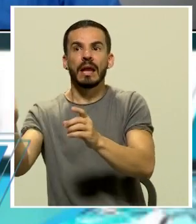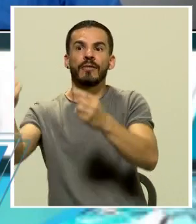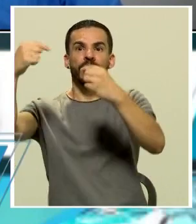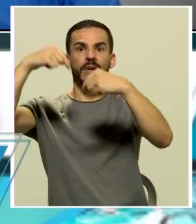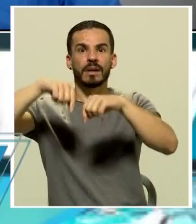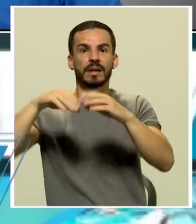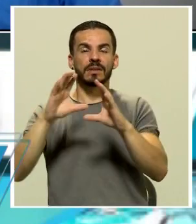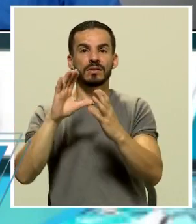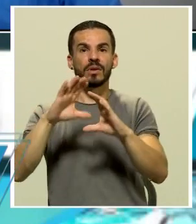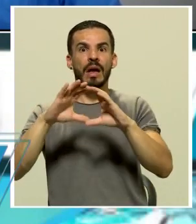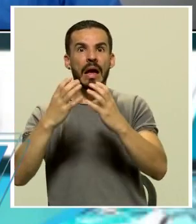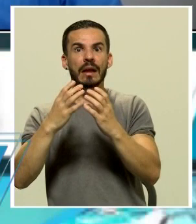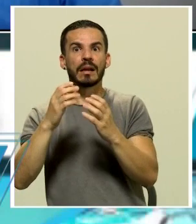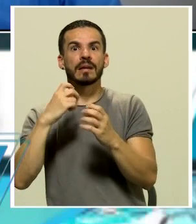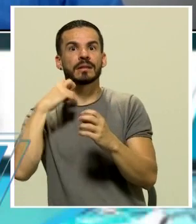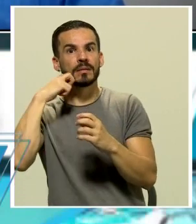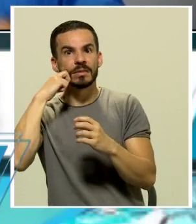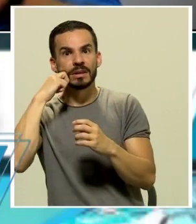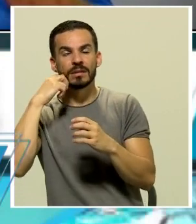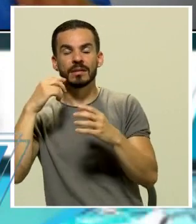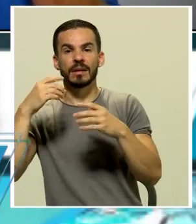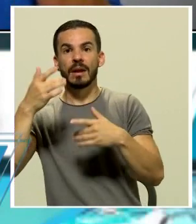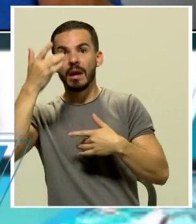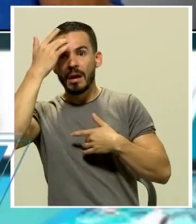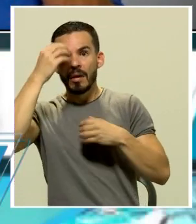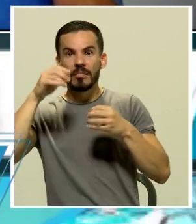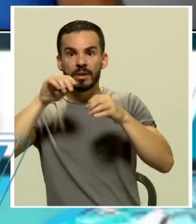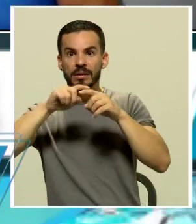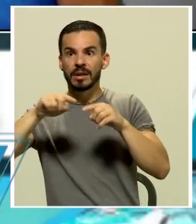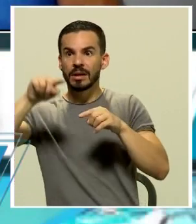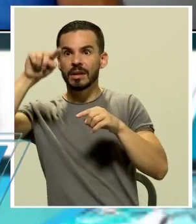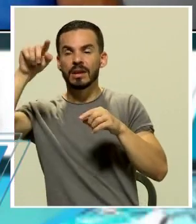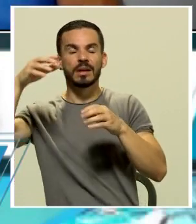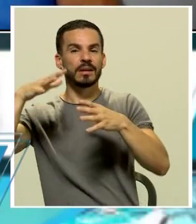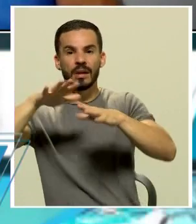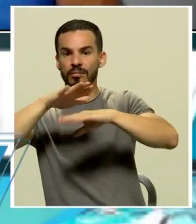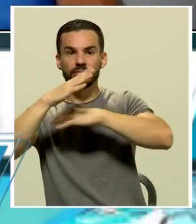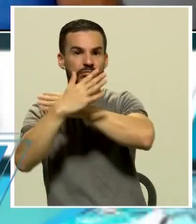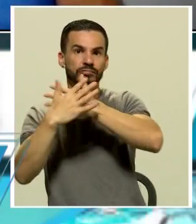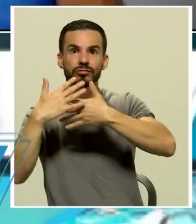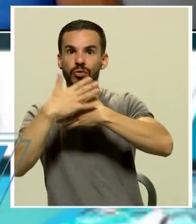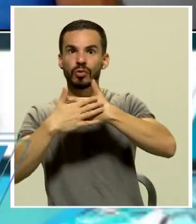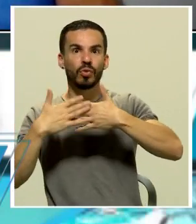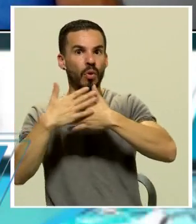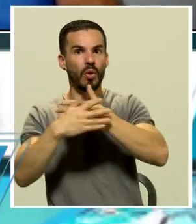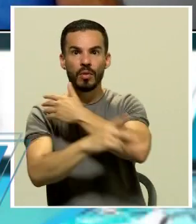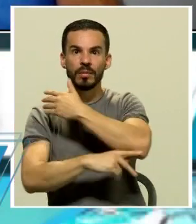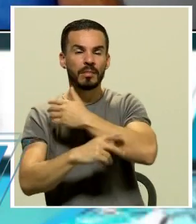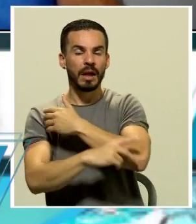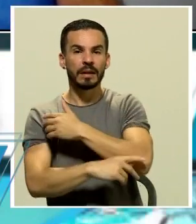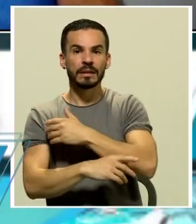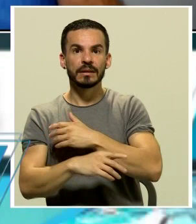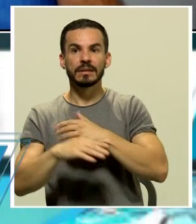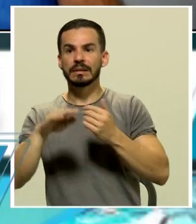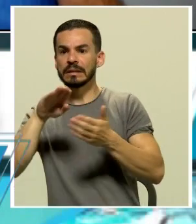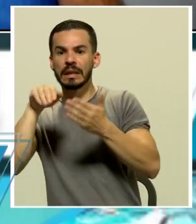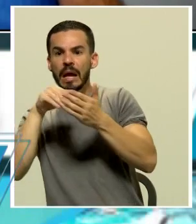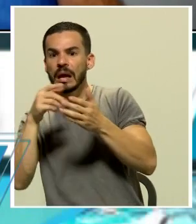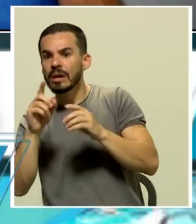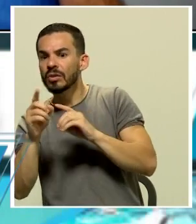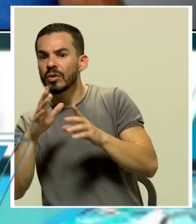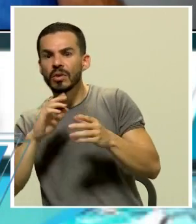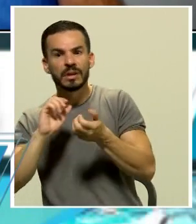presenciales. La pandemia se está moviendo de un punto a otro del país, el epicentro, las cosas cambian